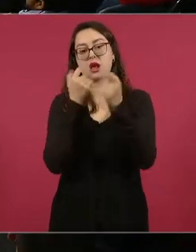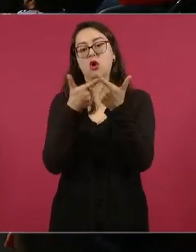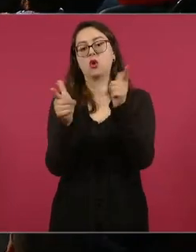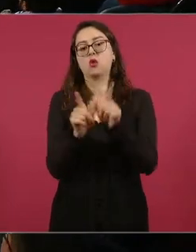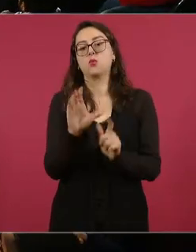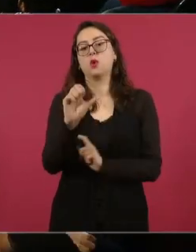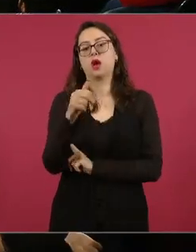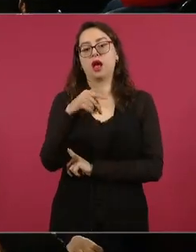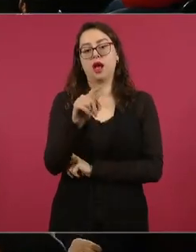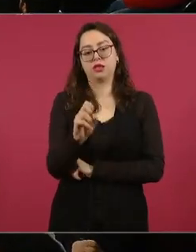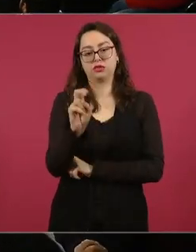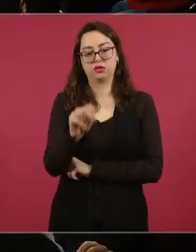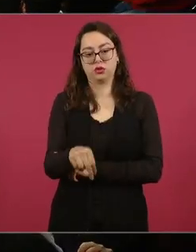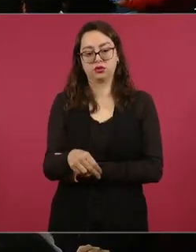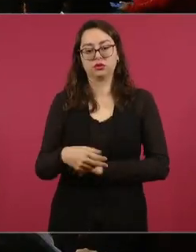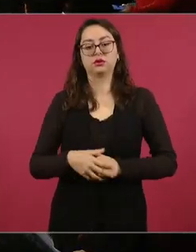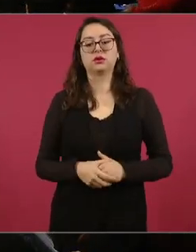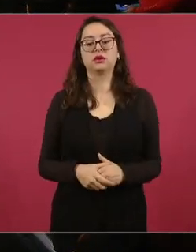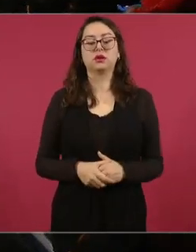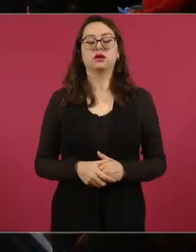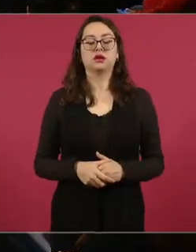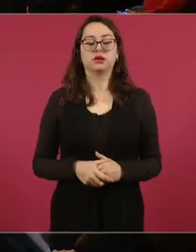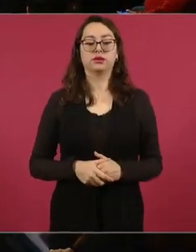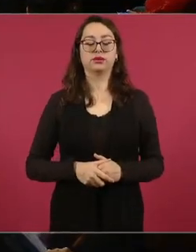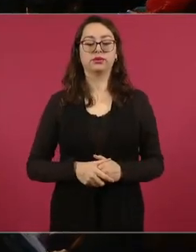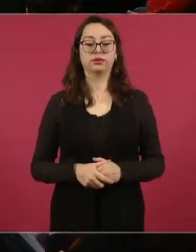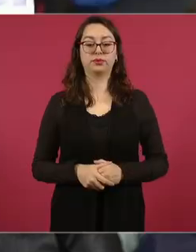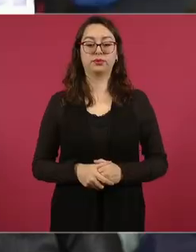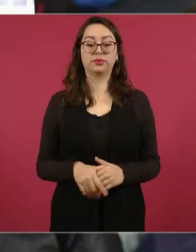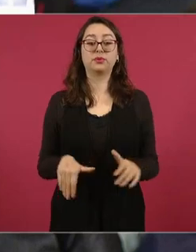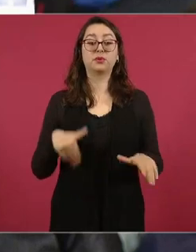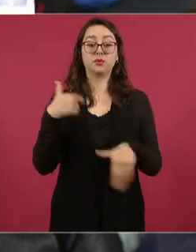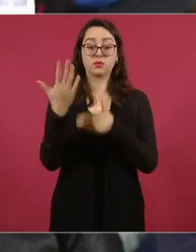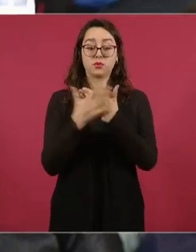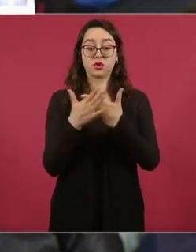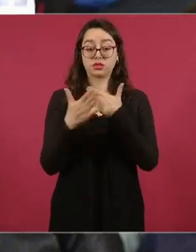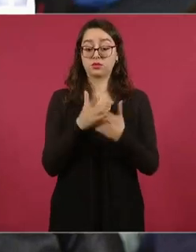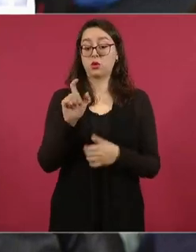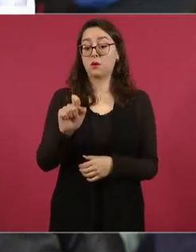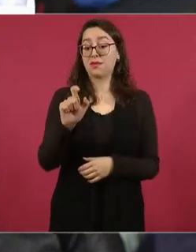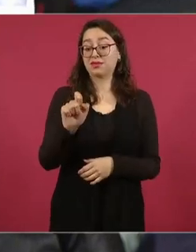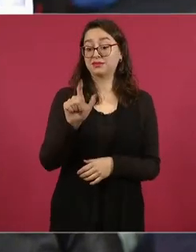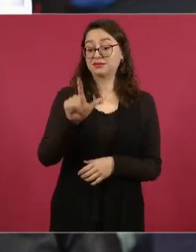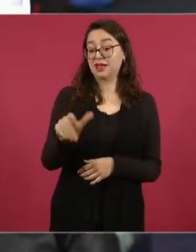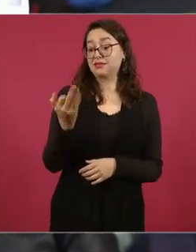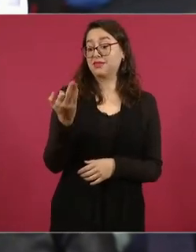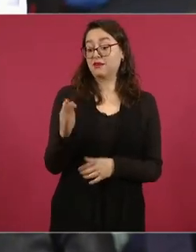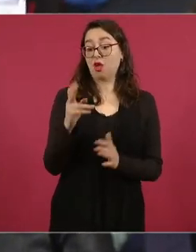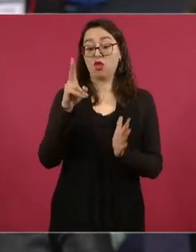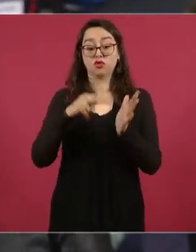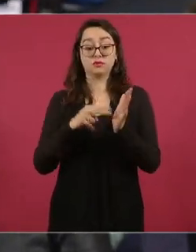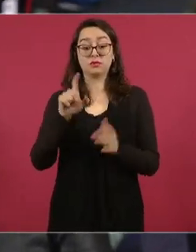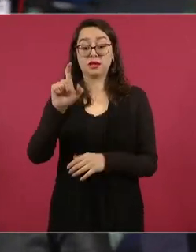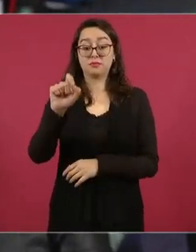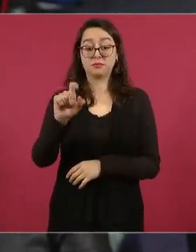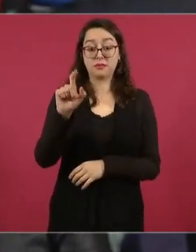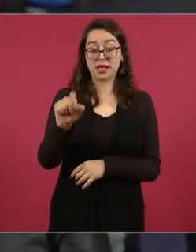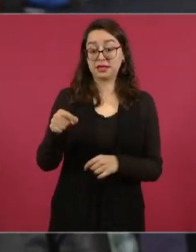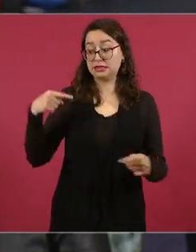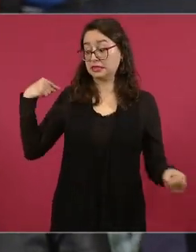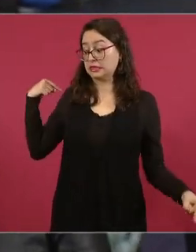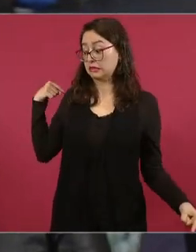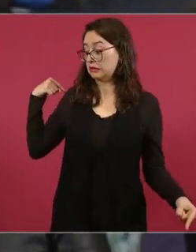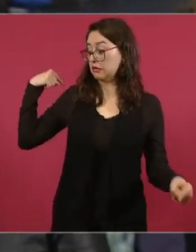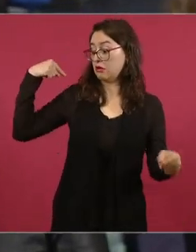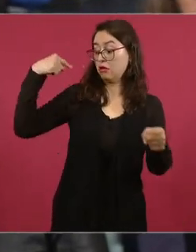El próximo 27 de febrero del 2020 se van a cumplir cuatro años del inicio de lo que